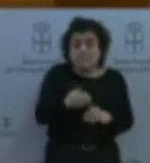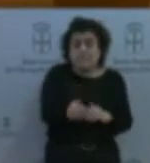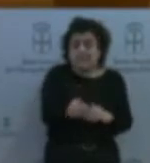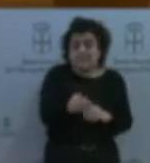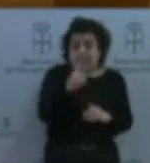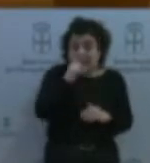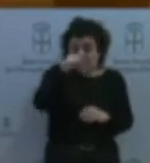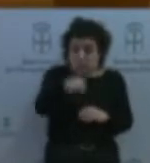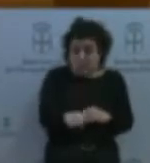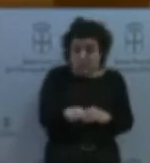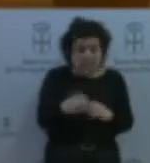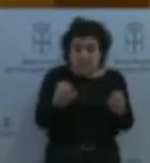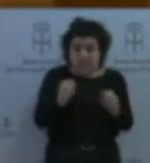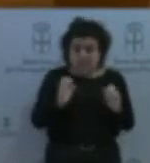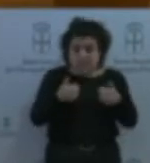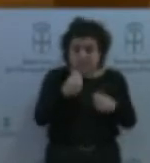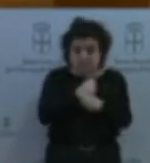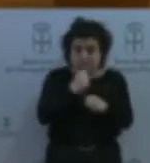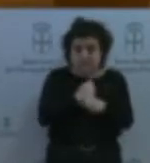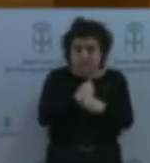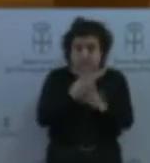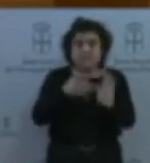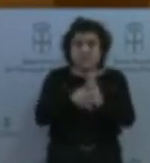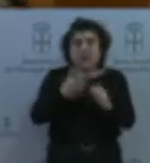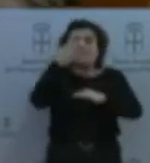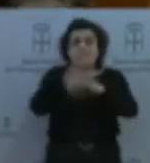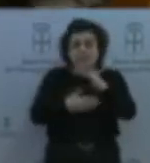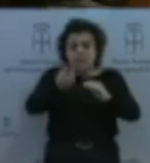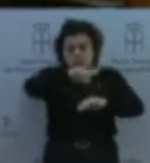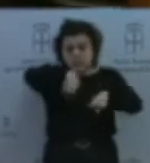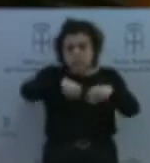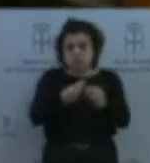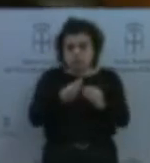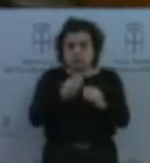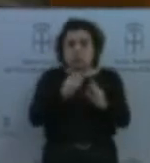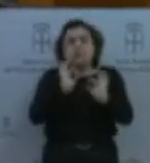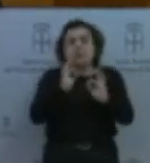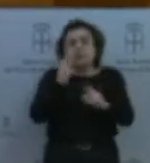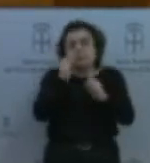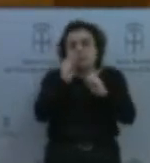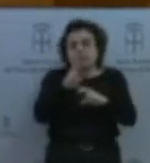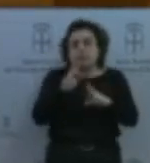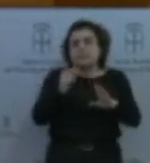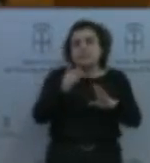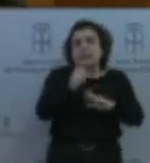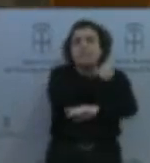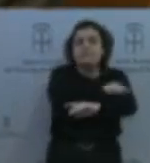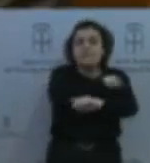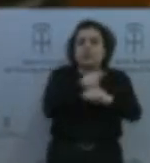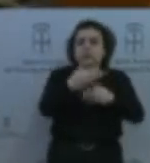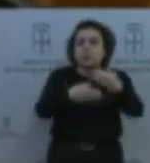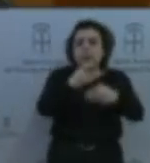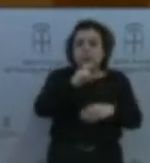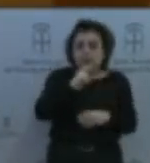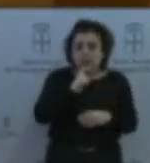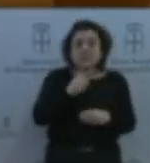que nosotros trabajamos, teniendo en cuenta el ritmo de vacunación, y eso es lo que vamos a hacer como Gobierno de Asturias. En una reforma